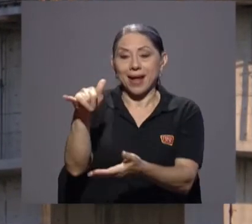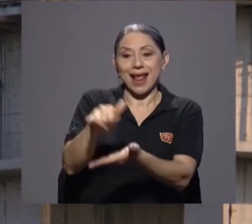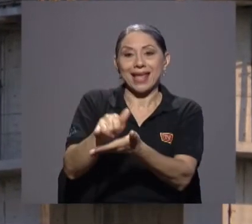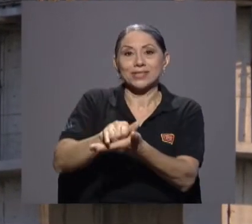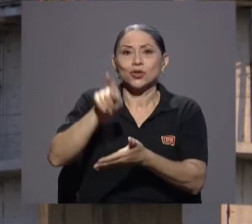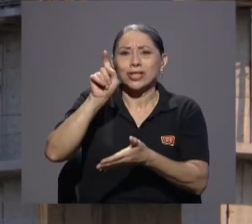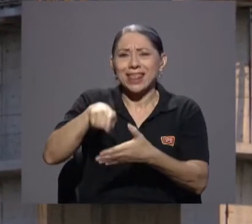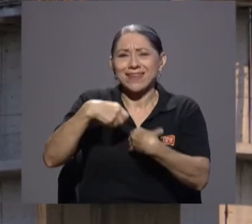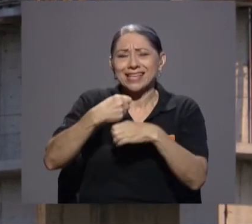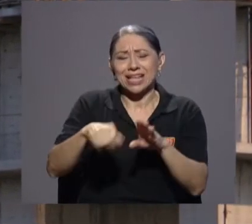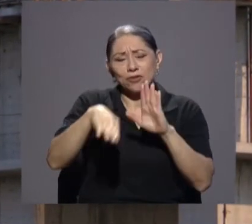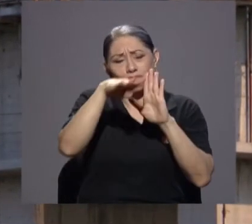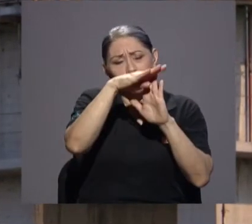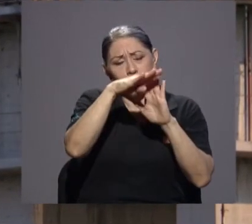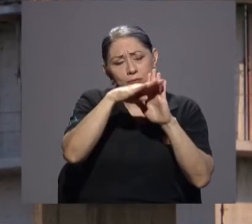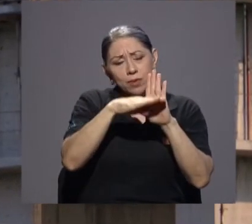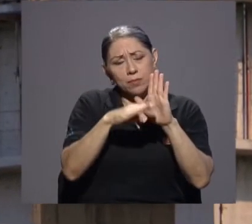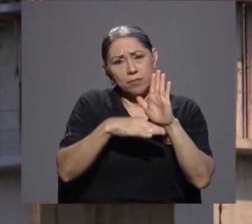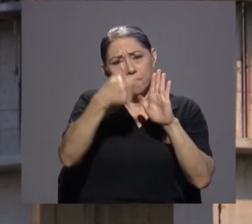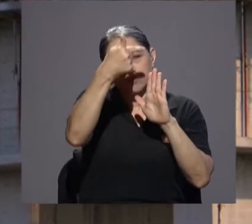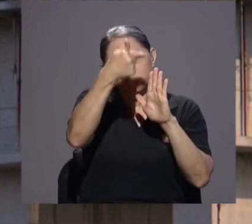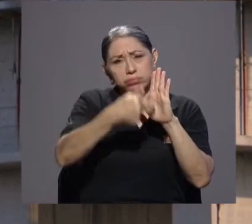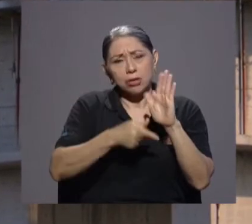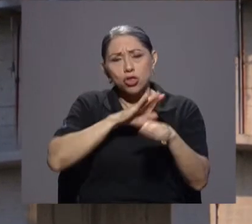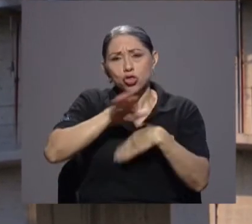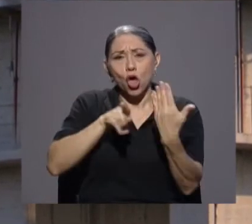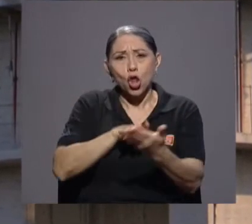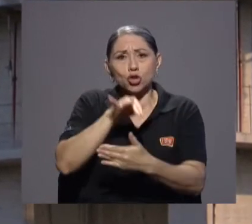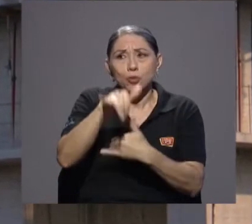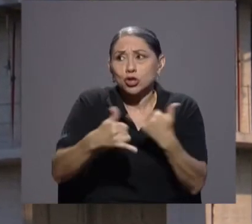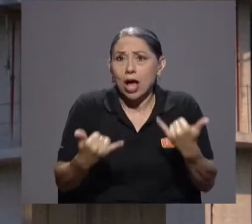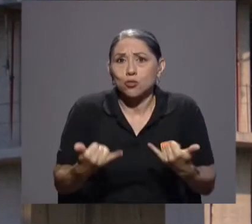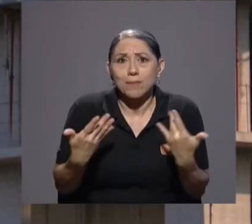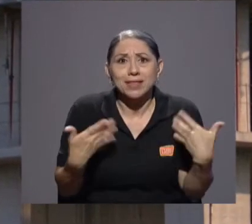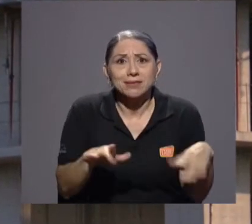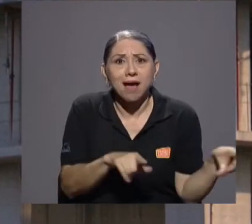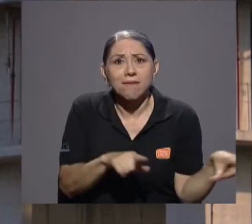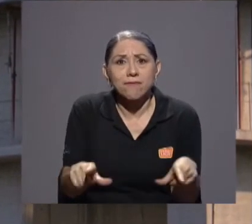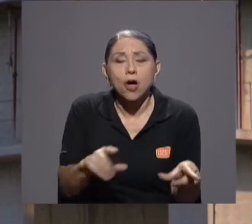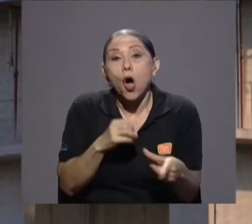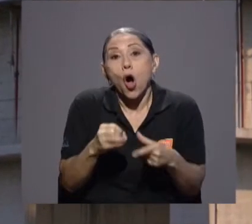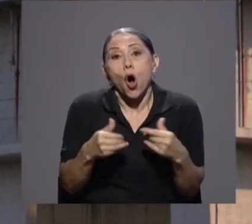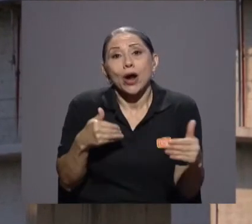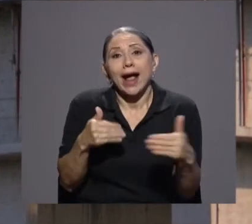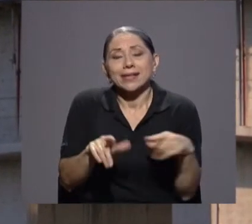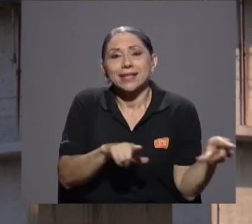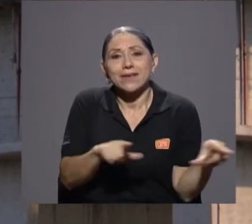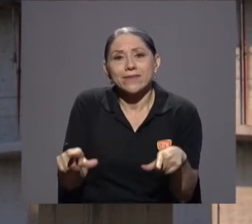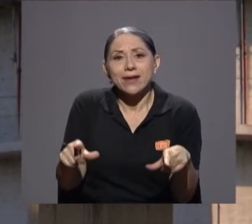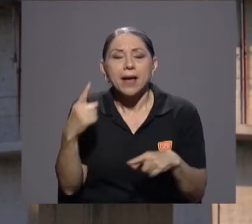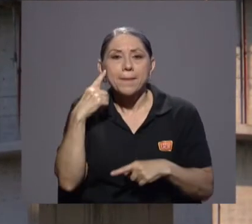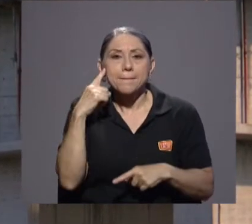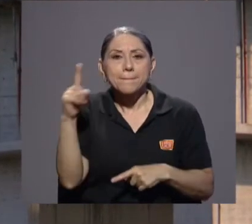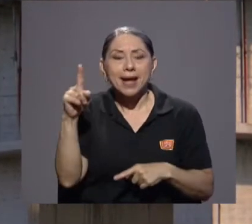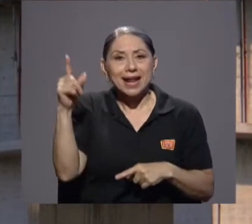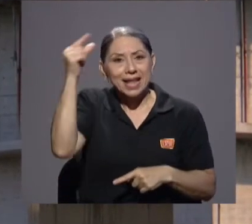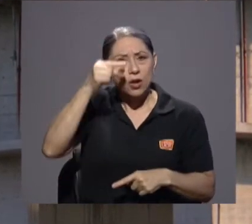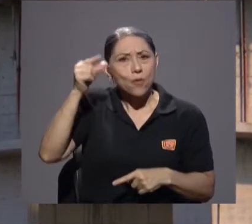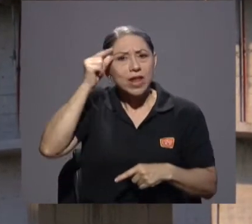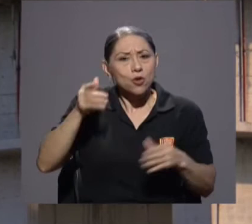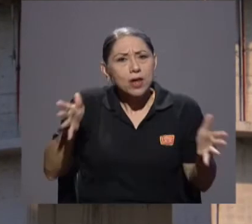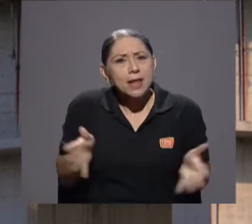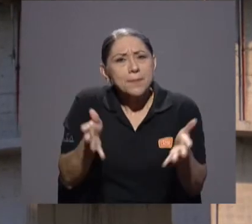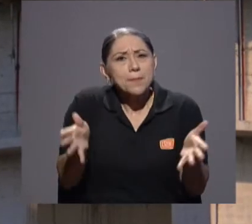un listado de todos los proyectos que actualmente están maduros o casi maduros, para que el gobierno impulse, le quite